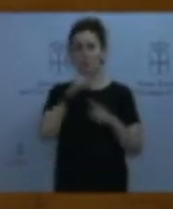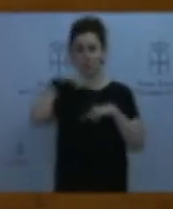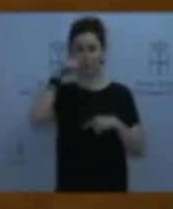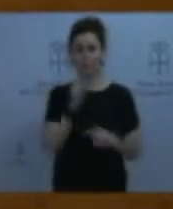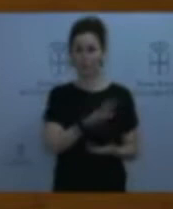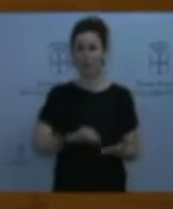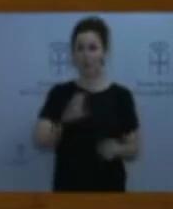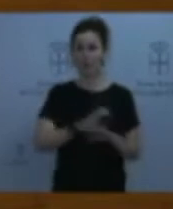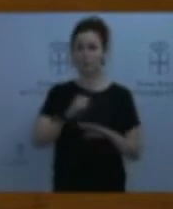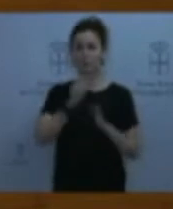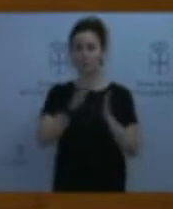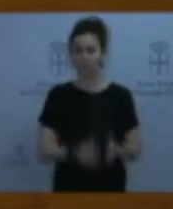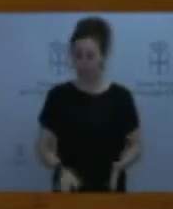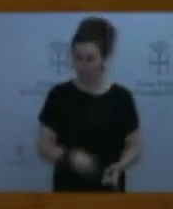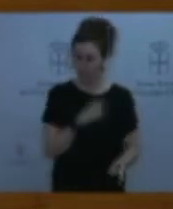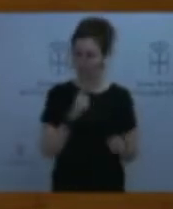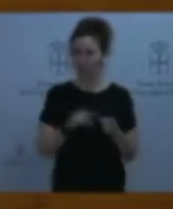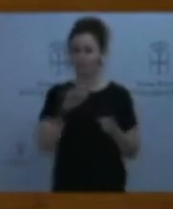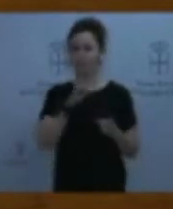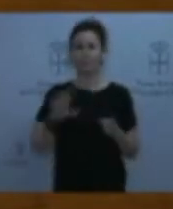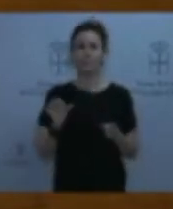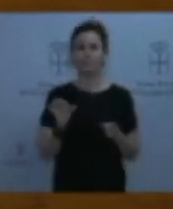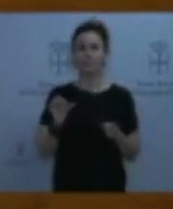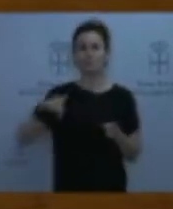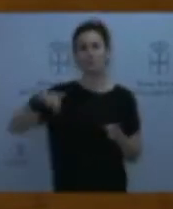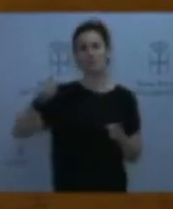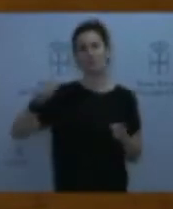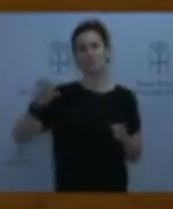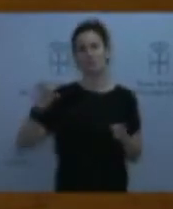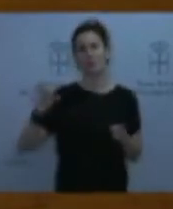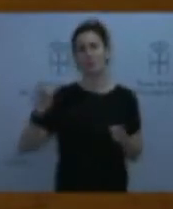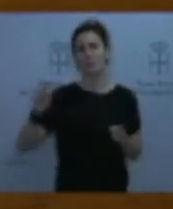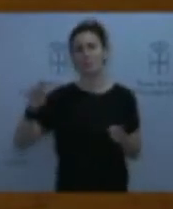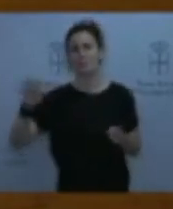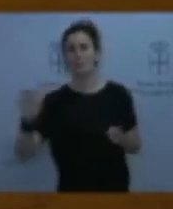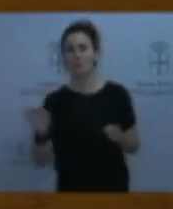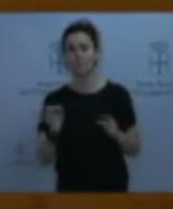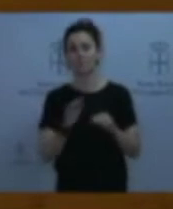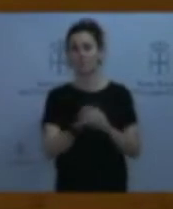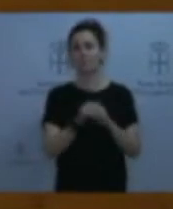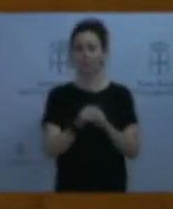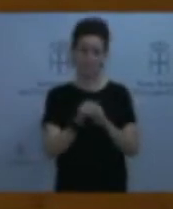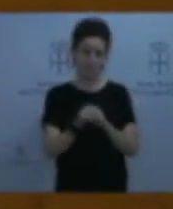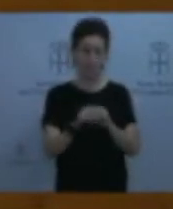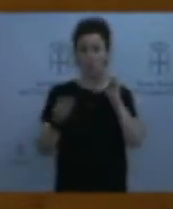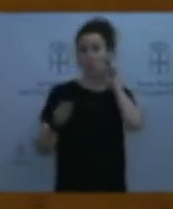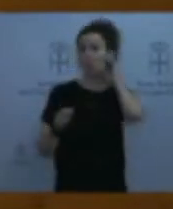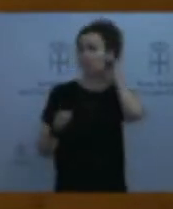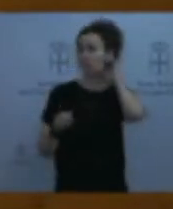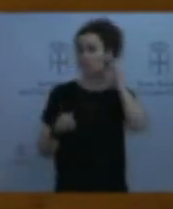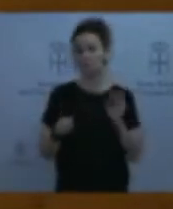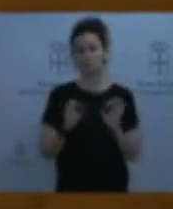consejero, están Luis Masabeu, está el amigo de Rivera, Luis Garicano, hasta 2015,